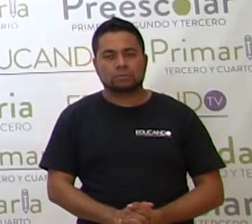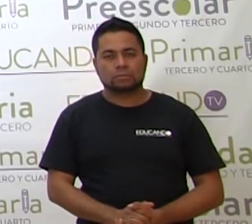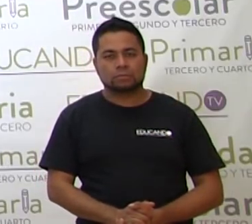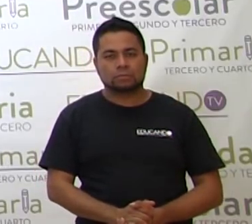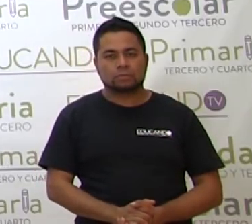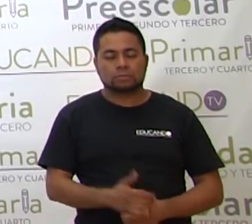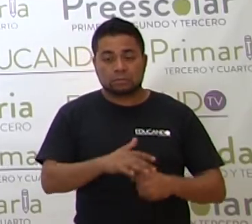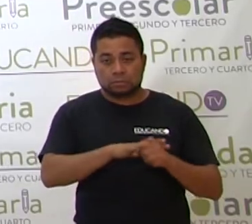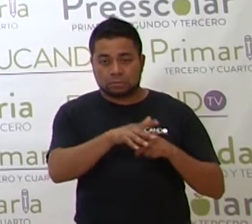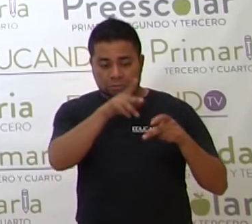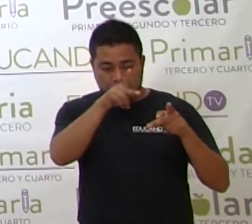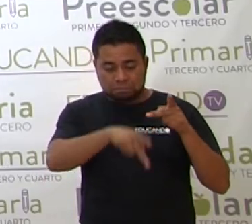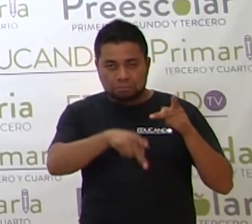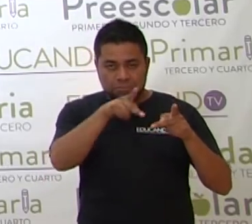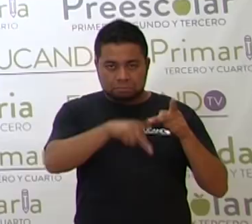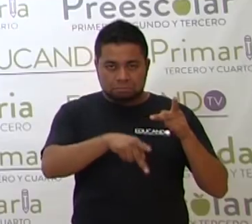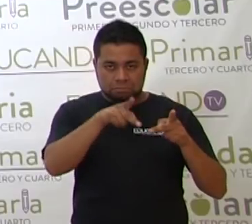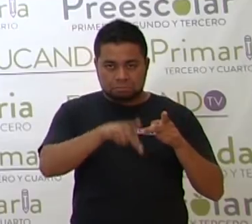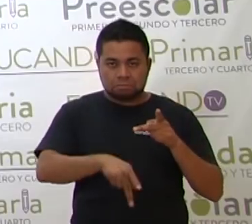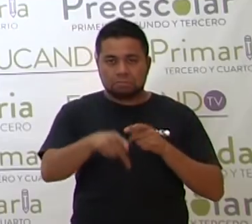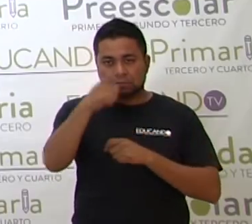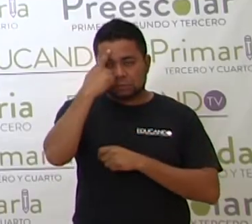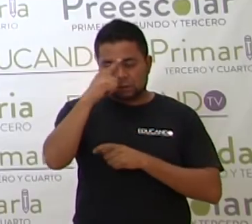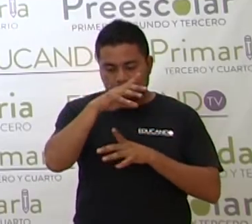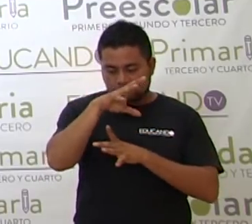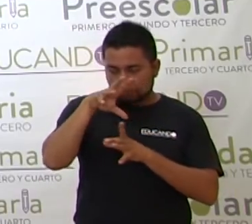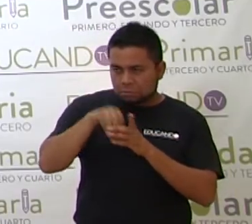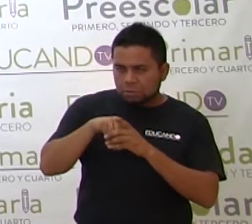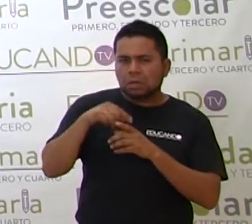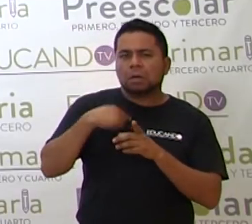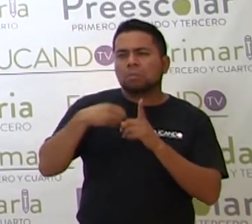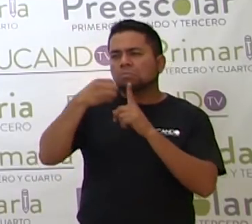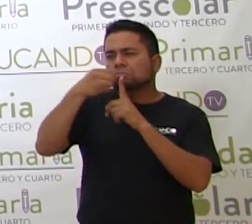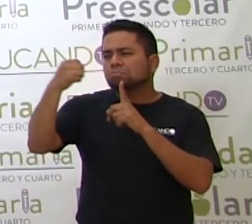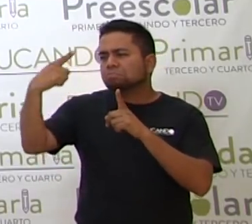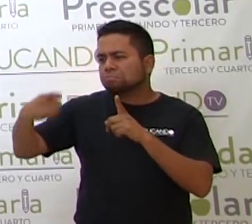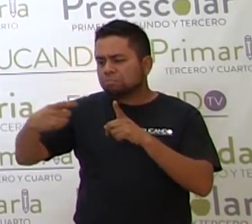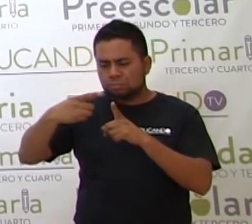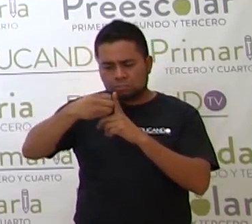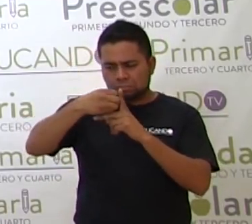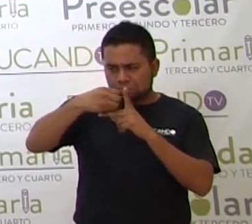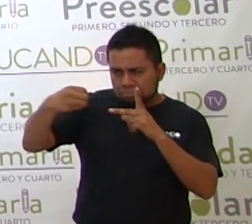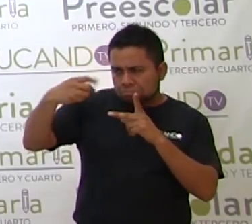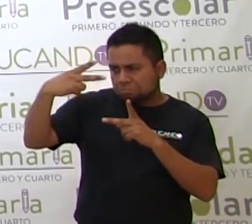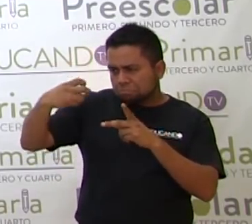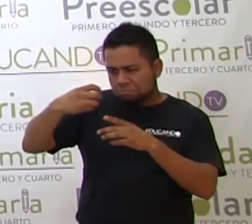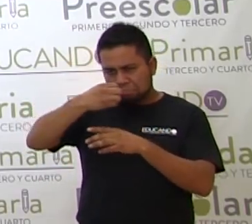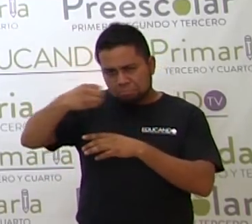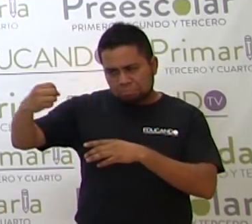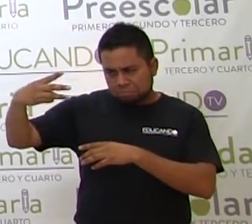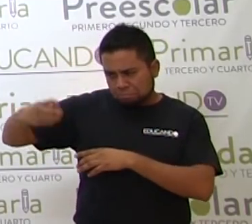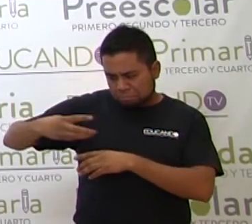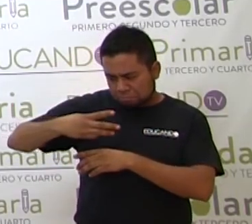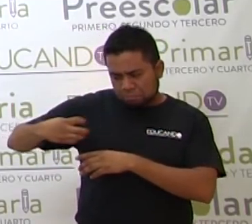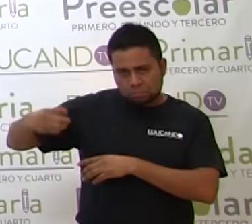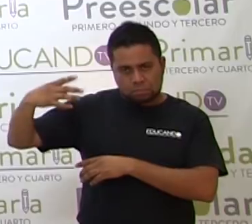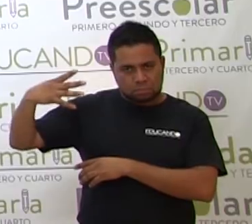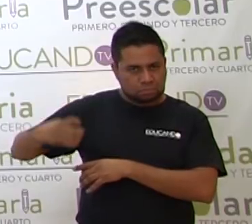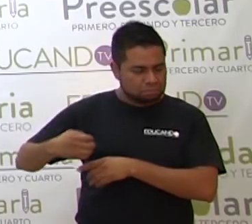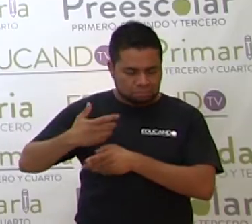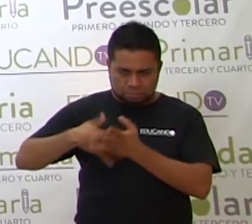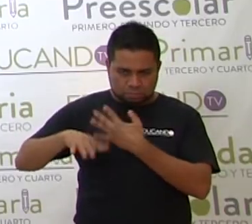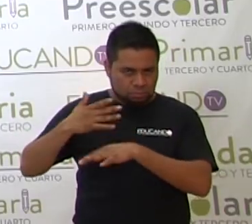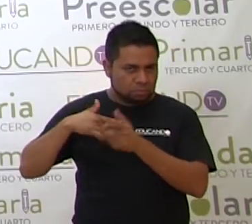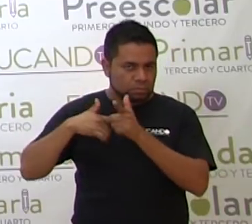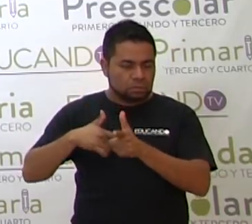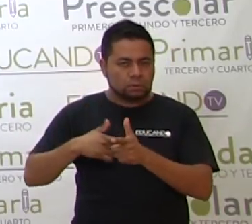de un todo, bien, y eso le va a permitir